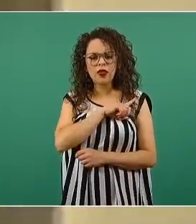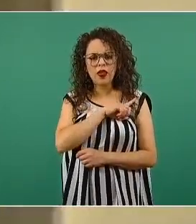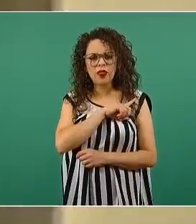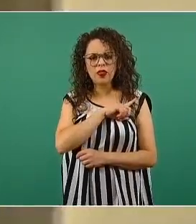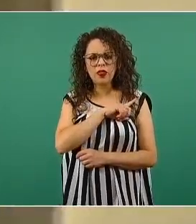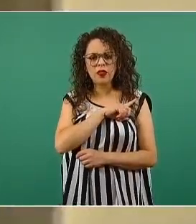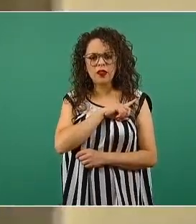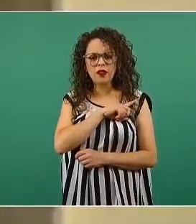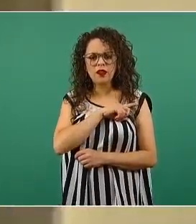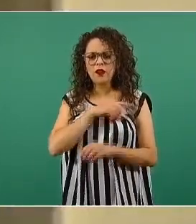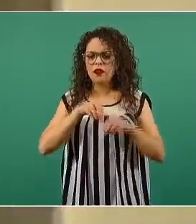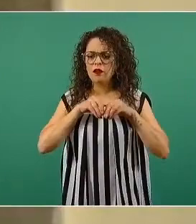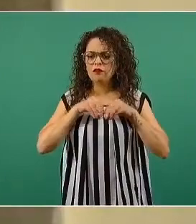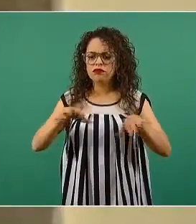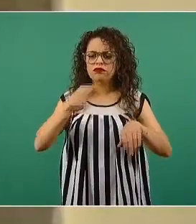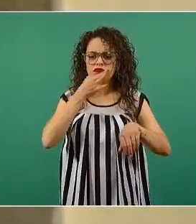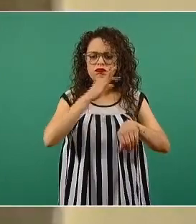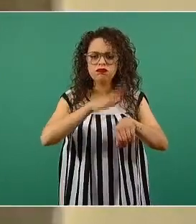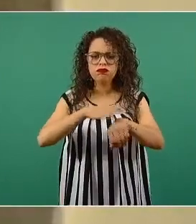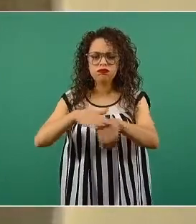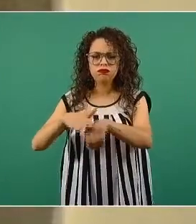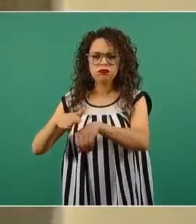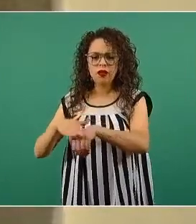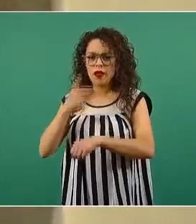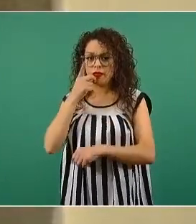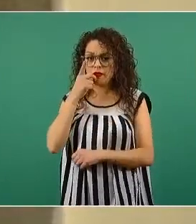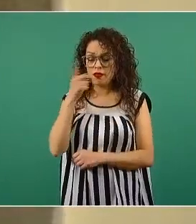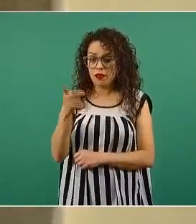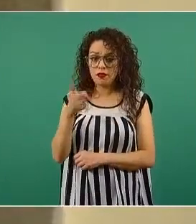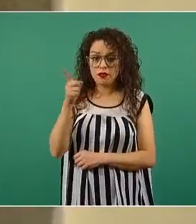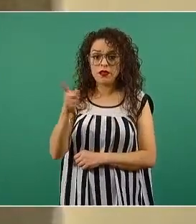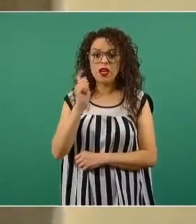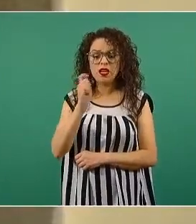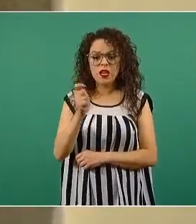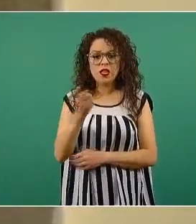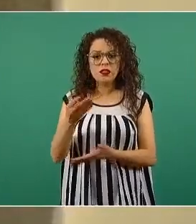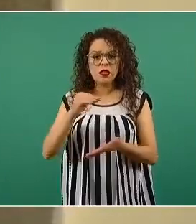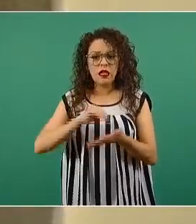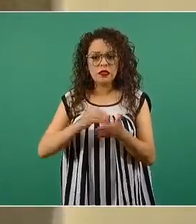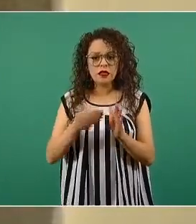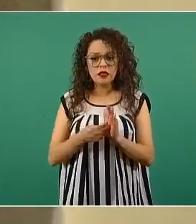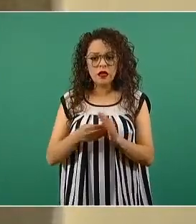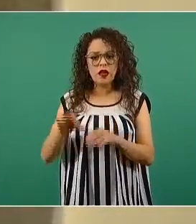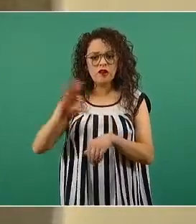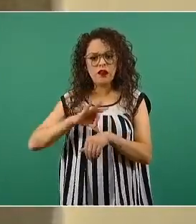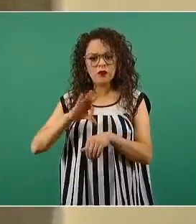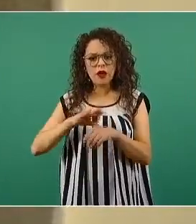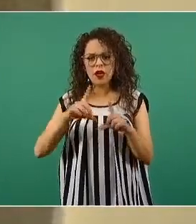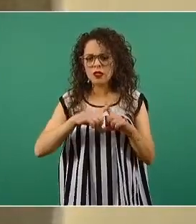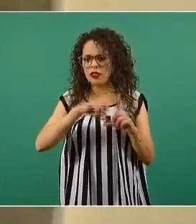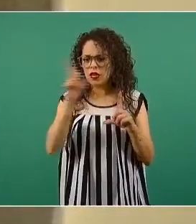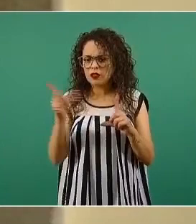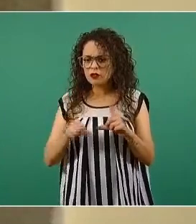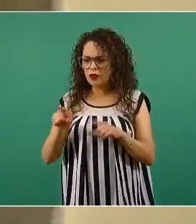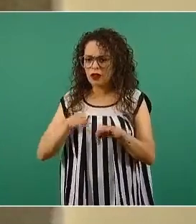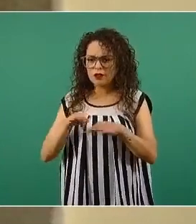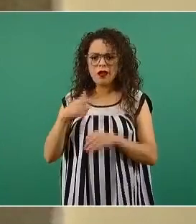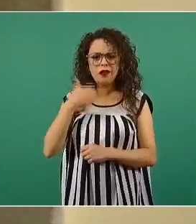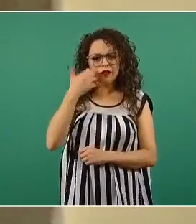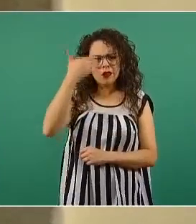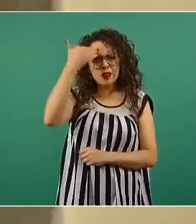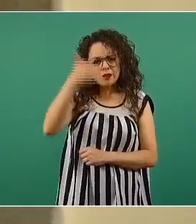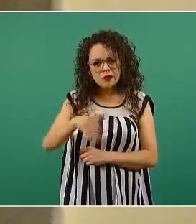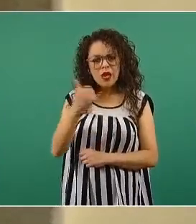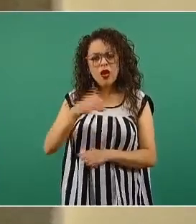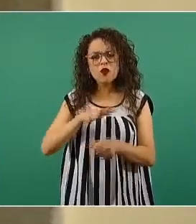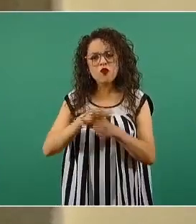un una publicación, mencionó que trabaja en una estrategia farmacéutica nacional. Quisiera saber cómo será y cuál es el